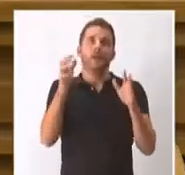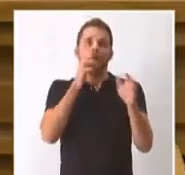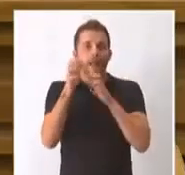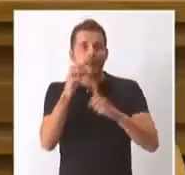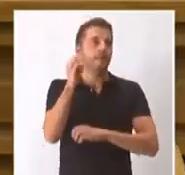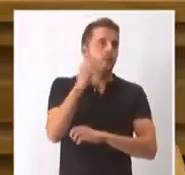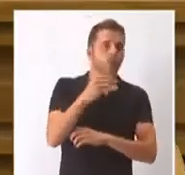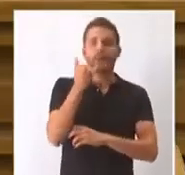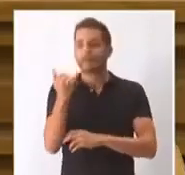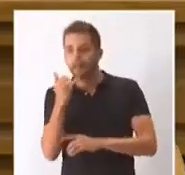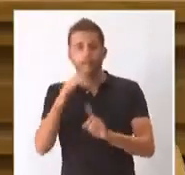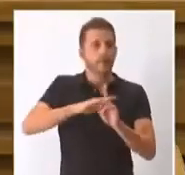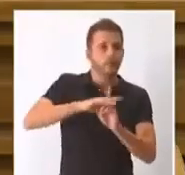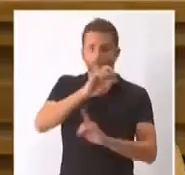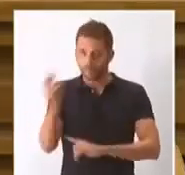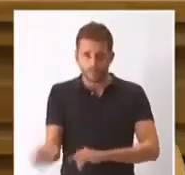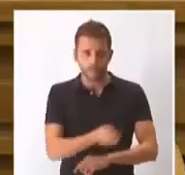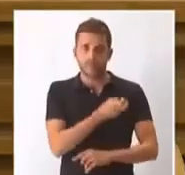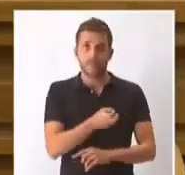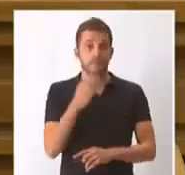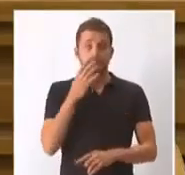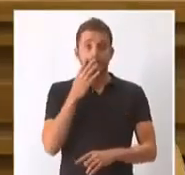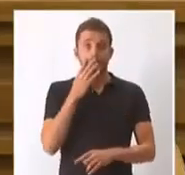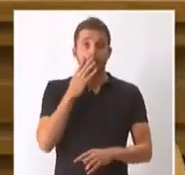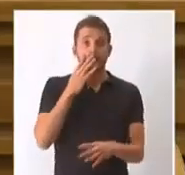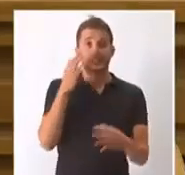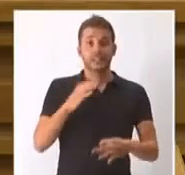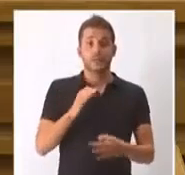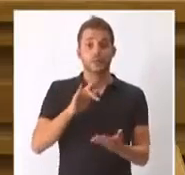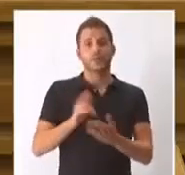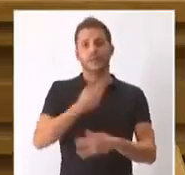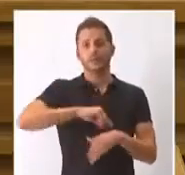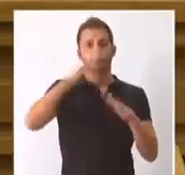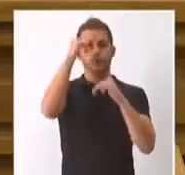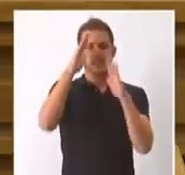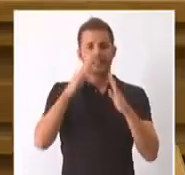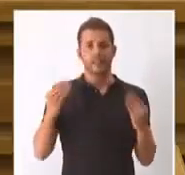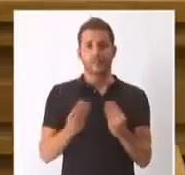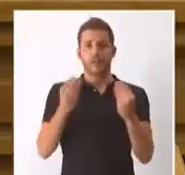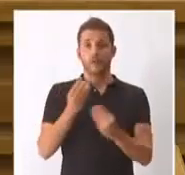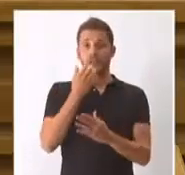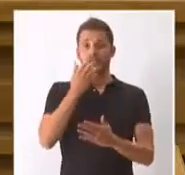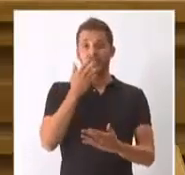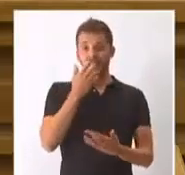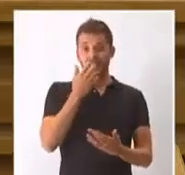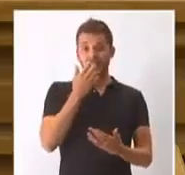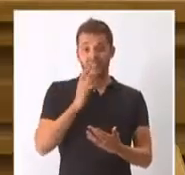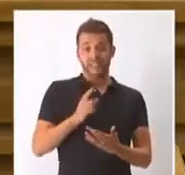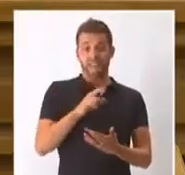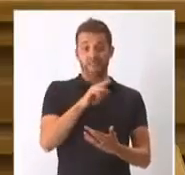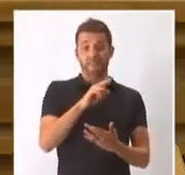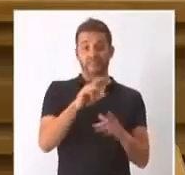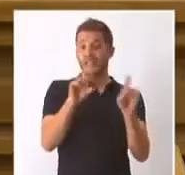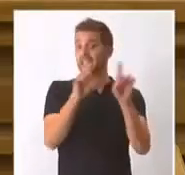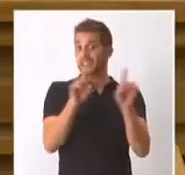electricidad por los recibos y que seguramente hasta los atenderemos mejor nosotros que si acuden a las entidades de referencia